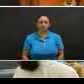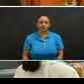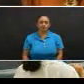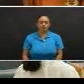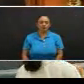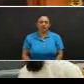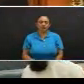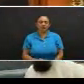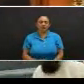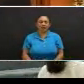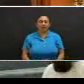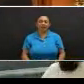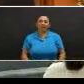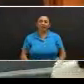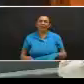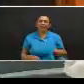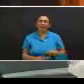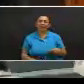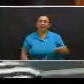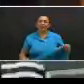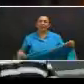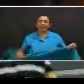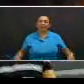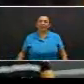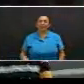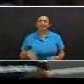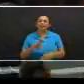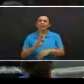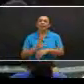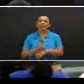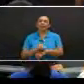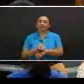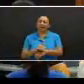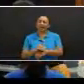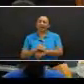y que me dejes poder ministrar la palabra.